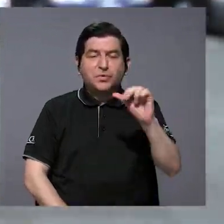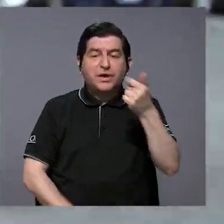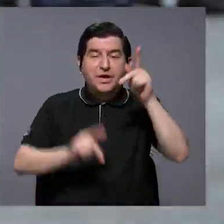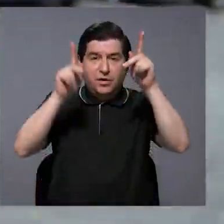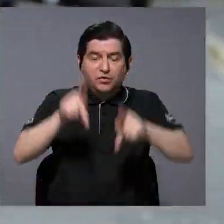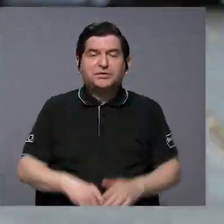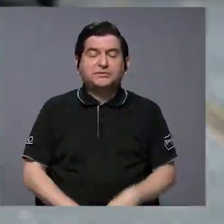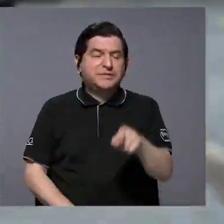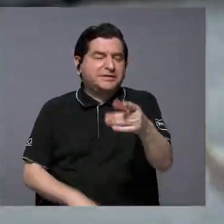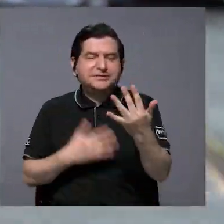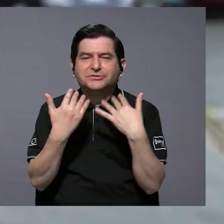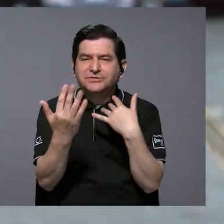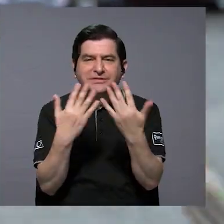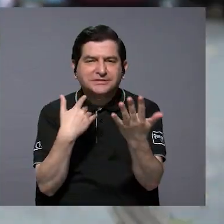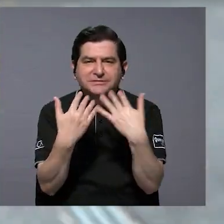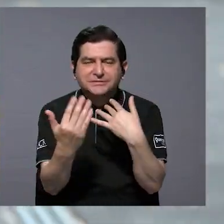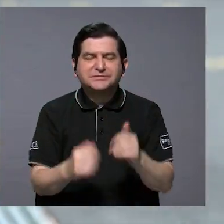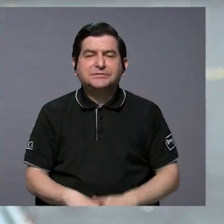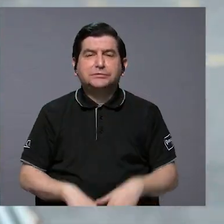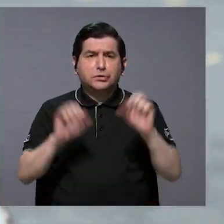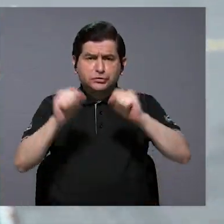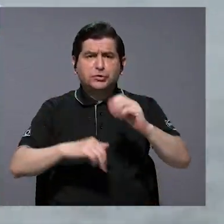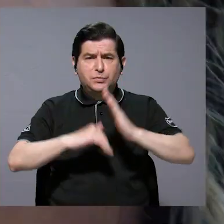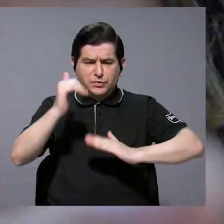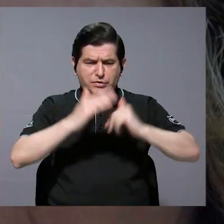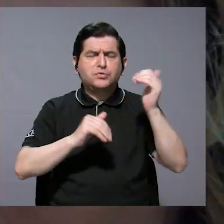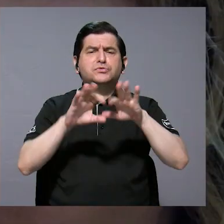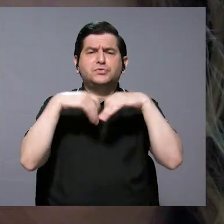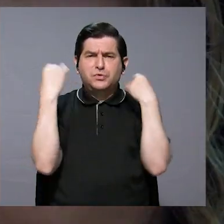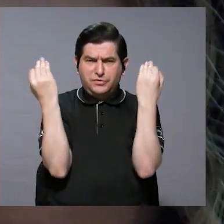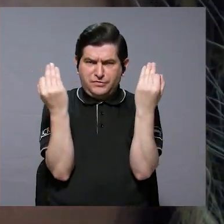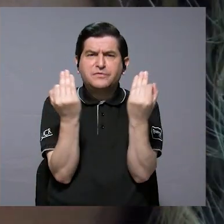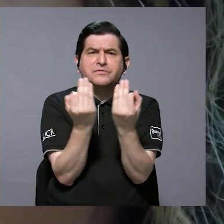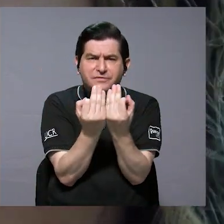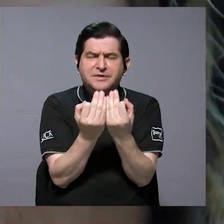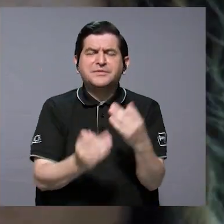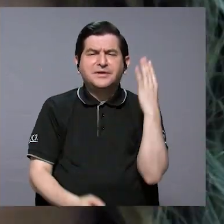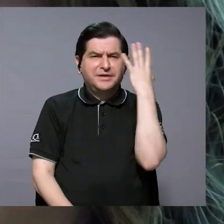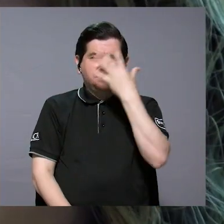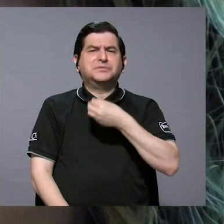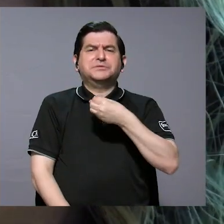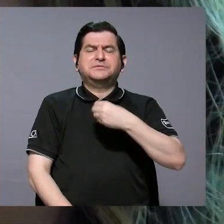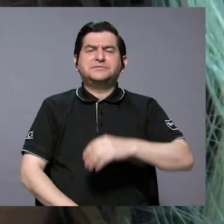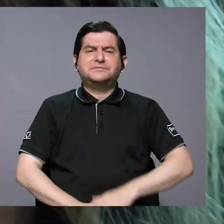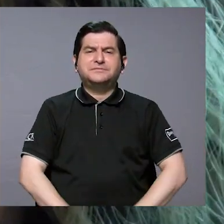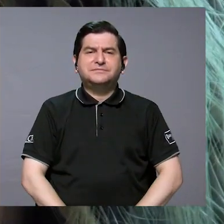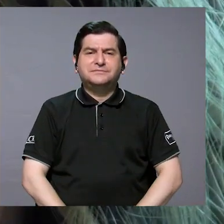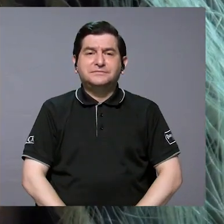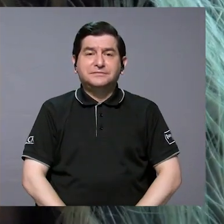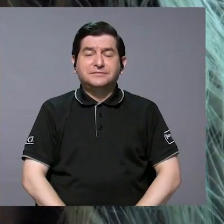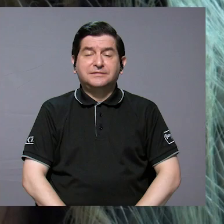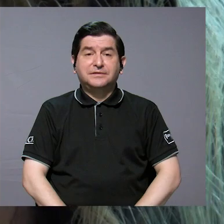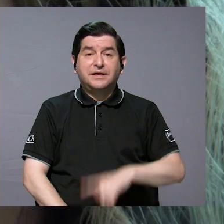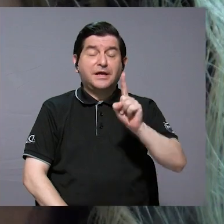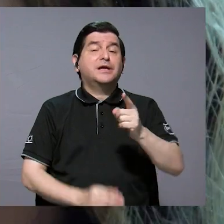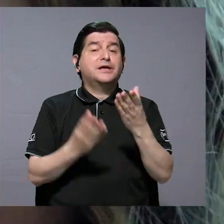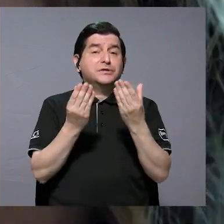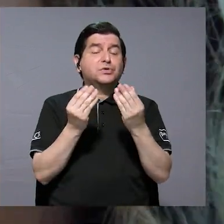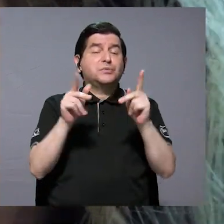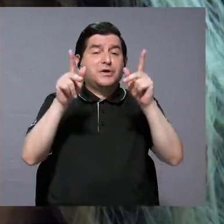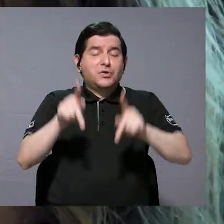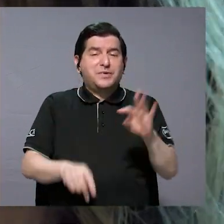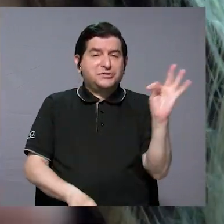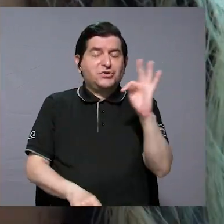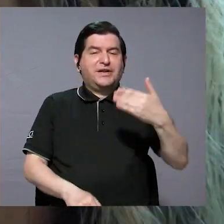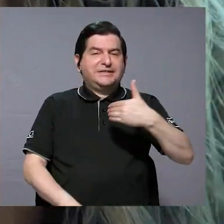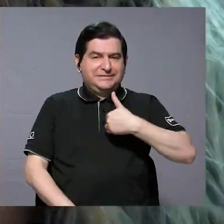bonito ver a otra gente empatizar con eso. Se puede construir una familia muy linda. Y ese es uno de